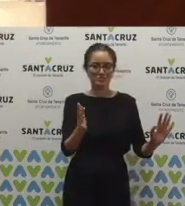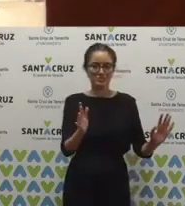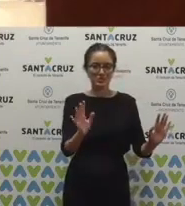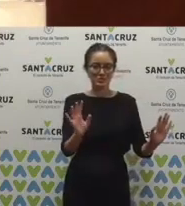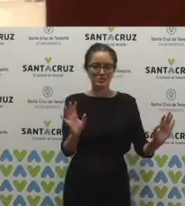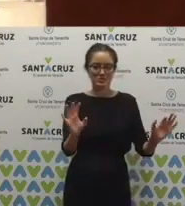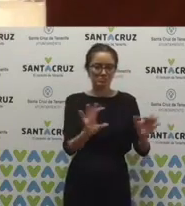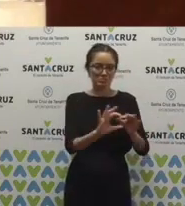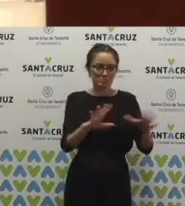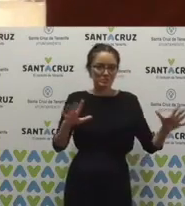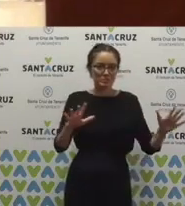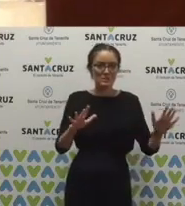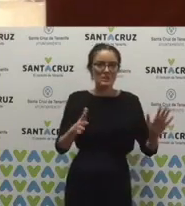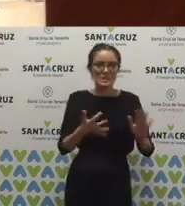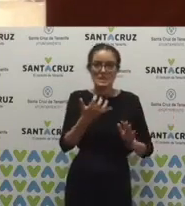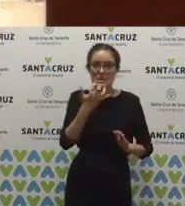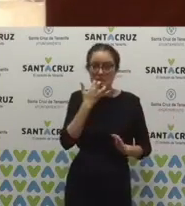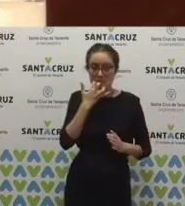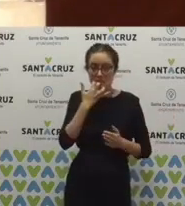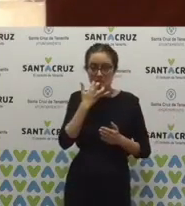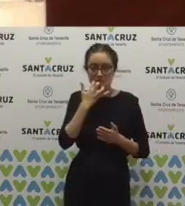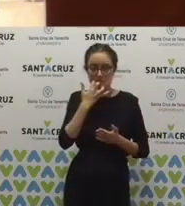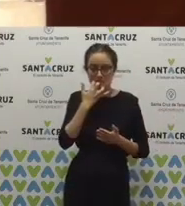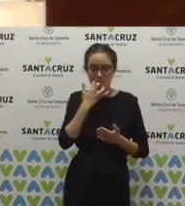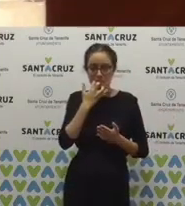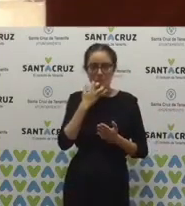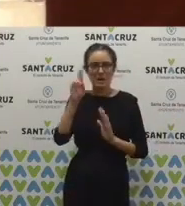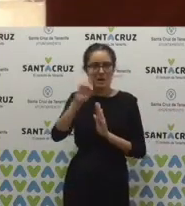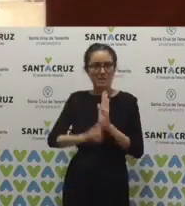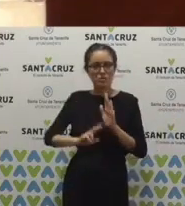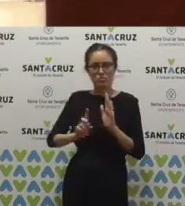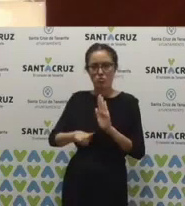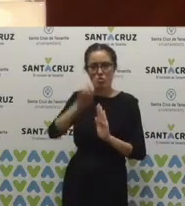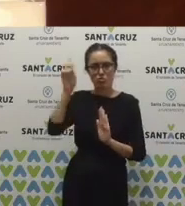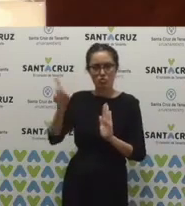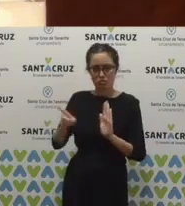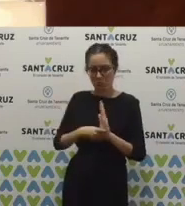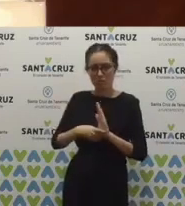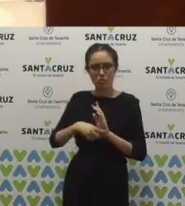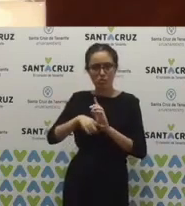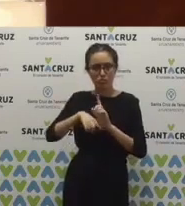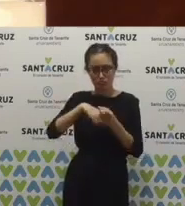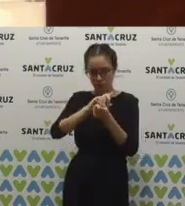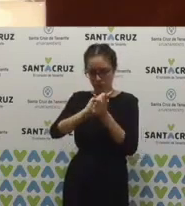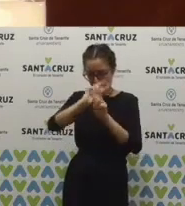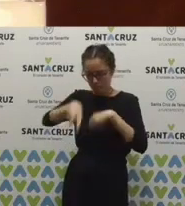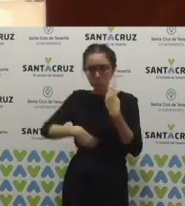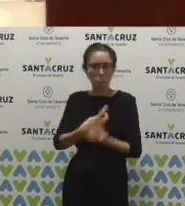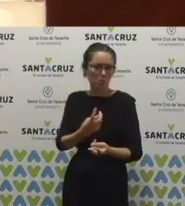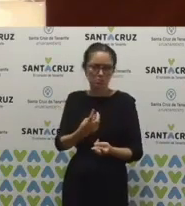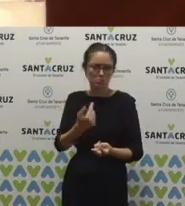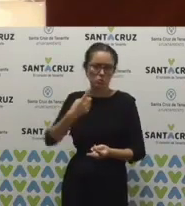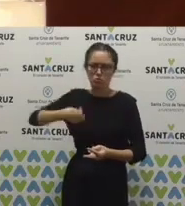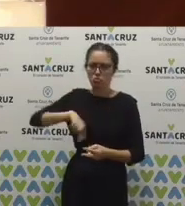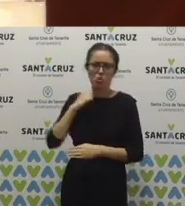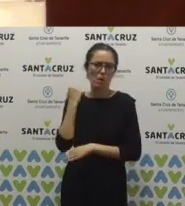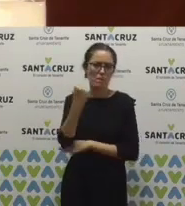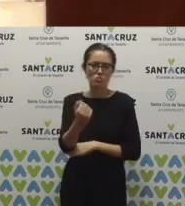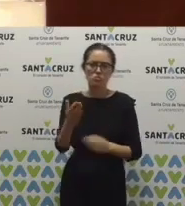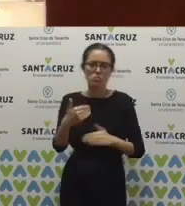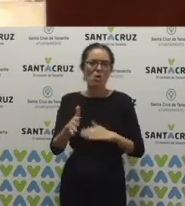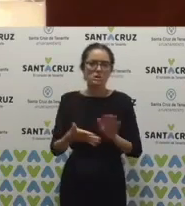descuelga por supuesto que con esta redacción nosotros no tenemos ningún problema en apoyarla todo lo contrario nos parece que es un punto de entendimiento